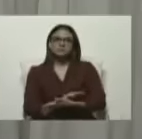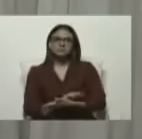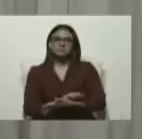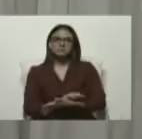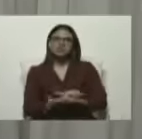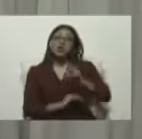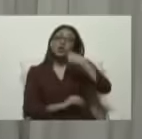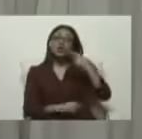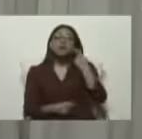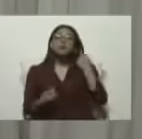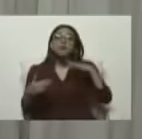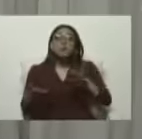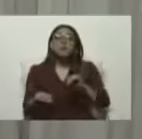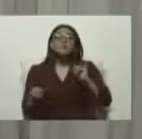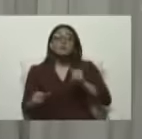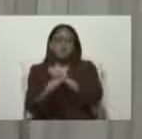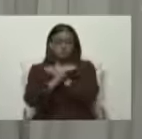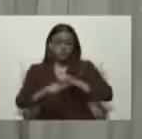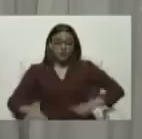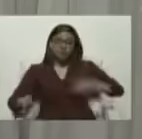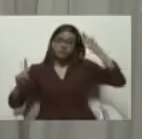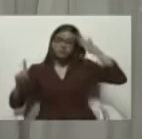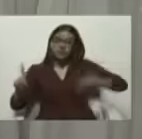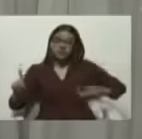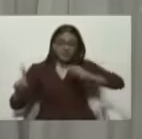vamos a ver si la Fuerza Armada Nacional Bolivariana,